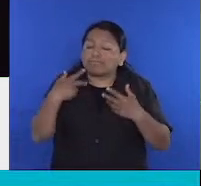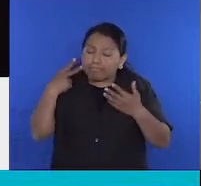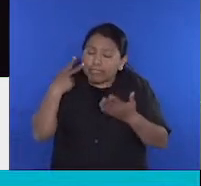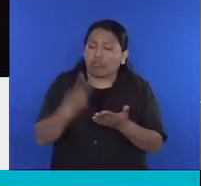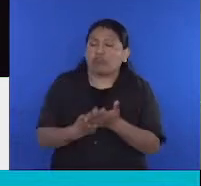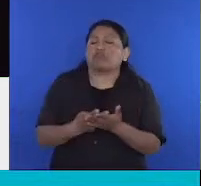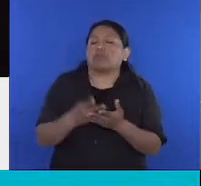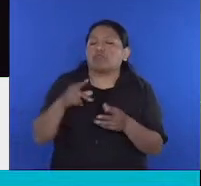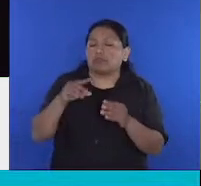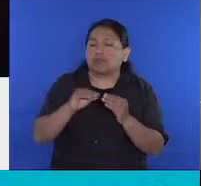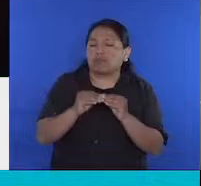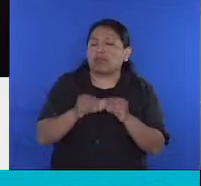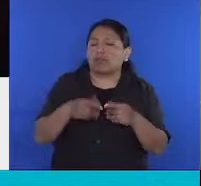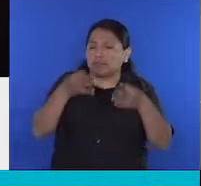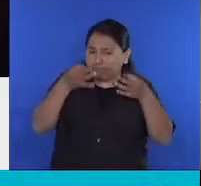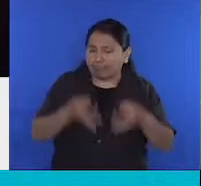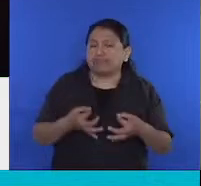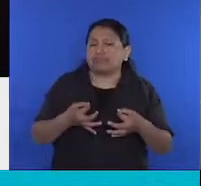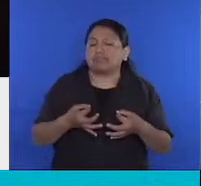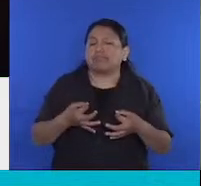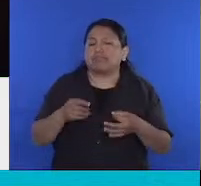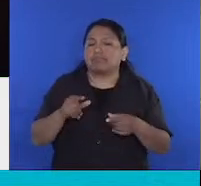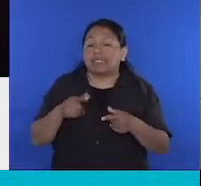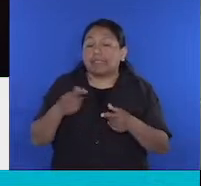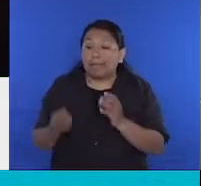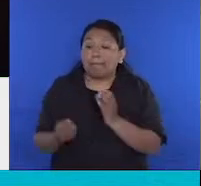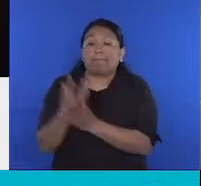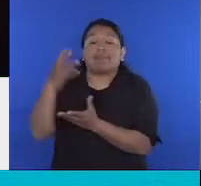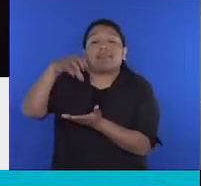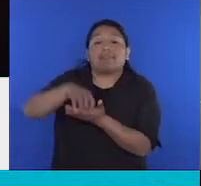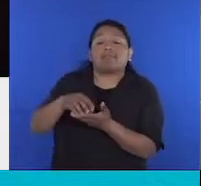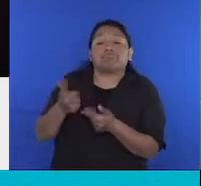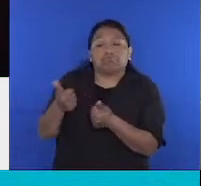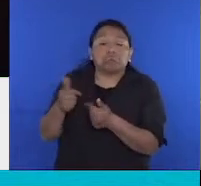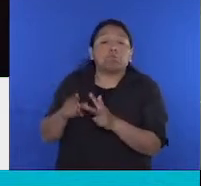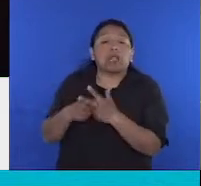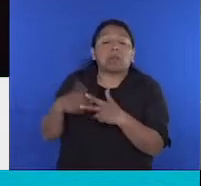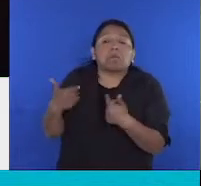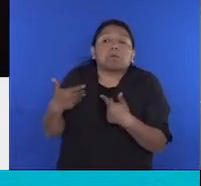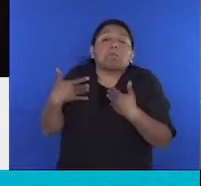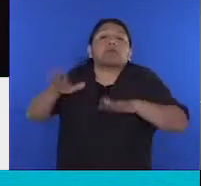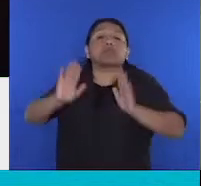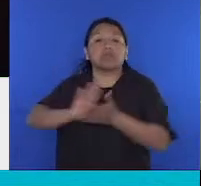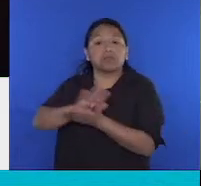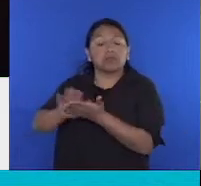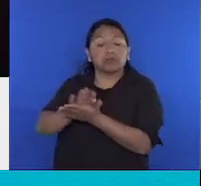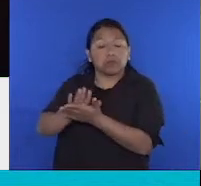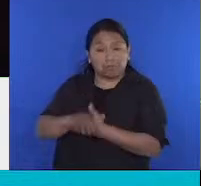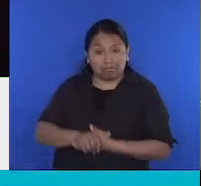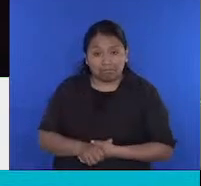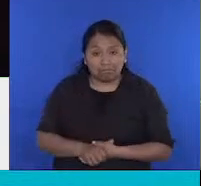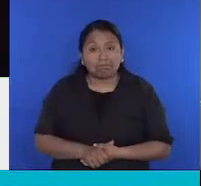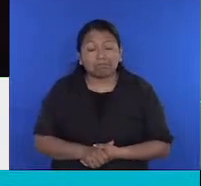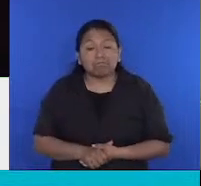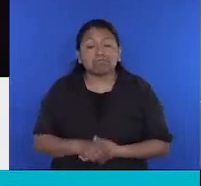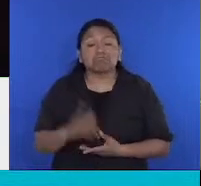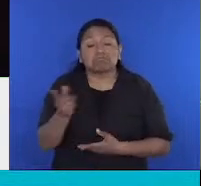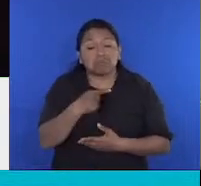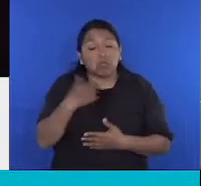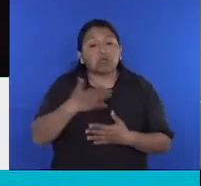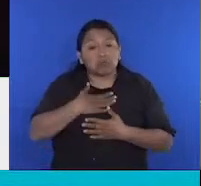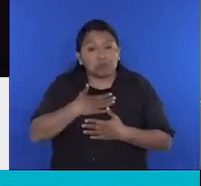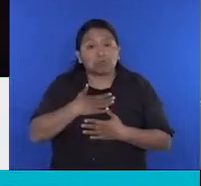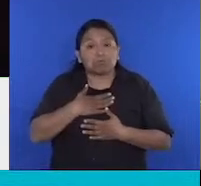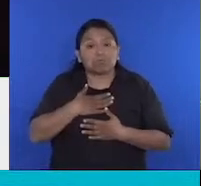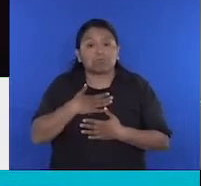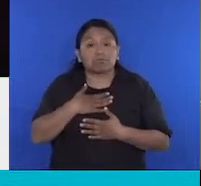aparece esta herramienta como un elemento posible de solución. Nosotros, en función de eso, consideramos que